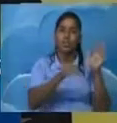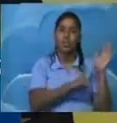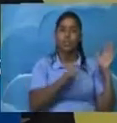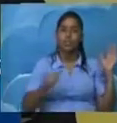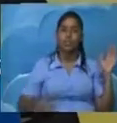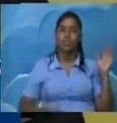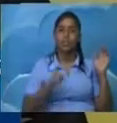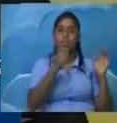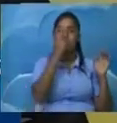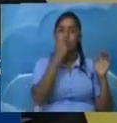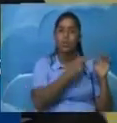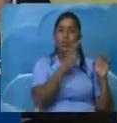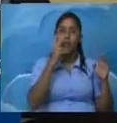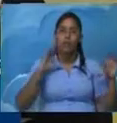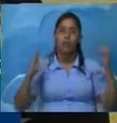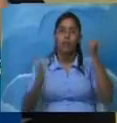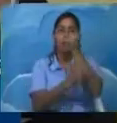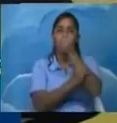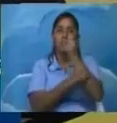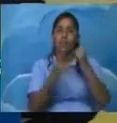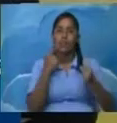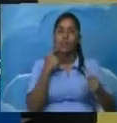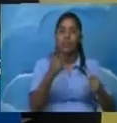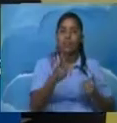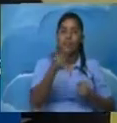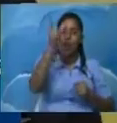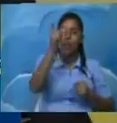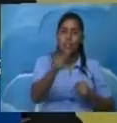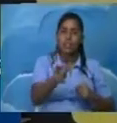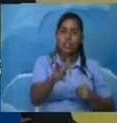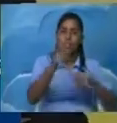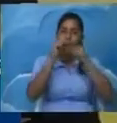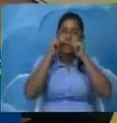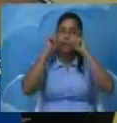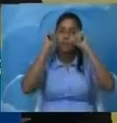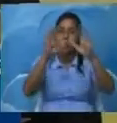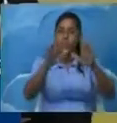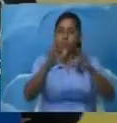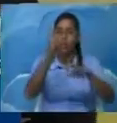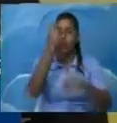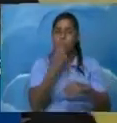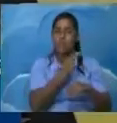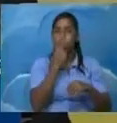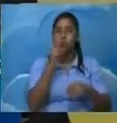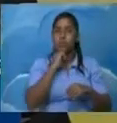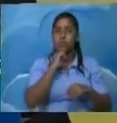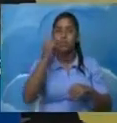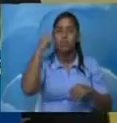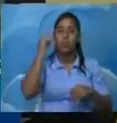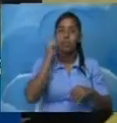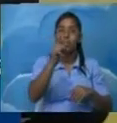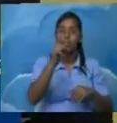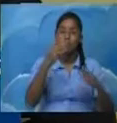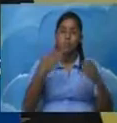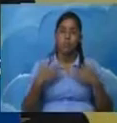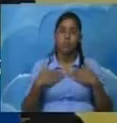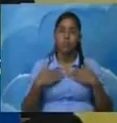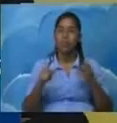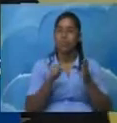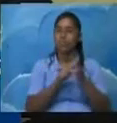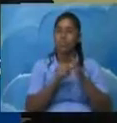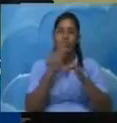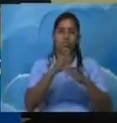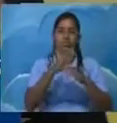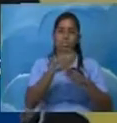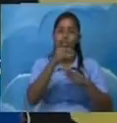le prometió a Abraham, le dijo, serás bendición. Esa promesa es para usted y para mí. Donde quiera que usted